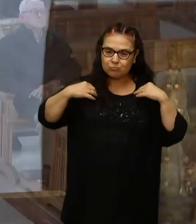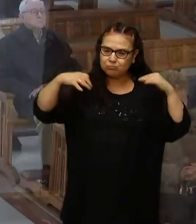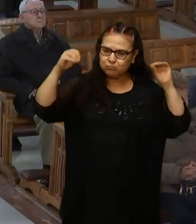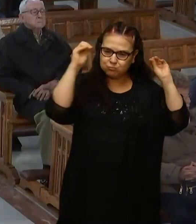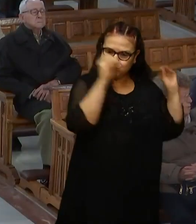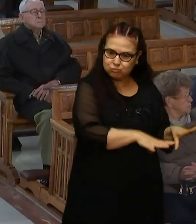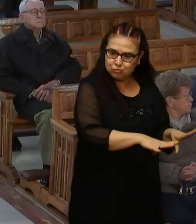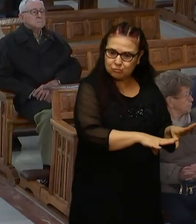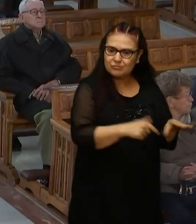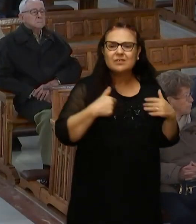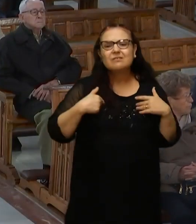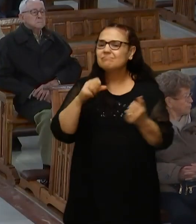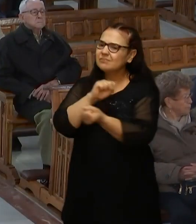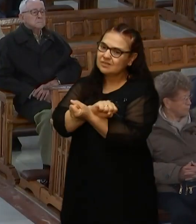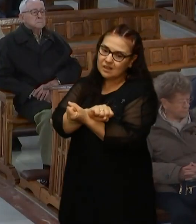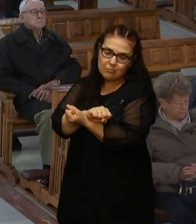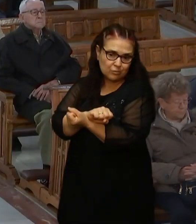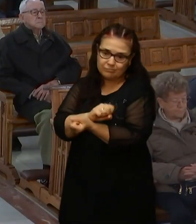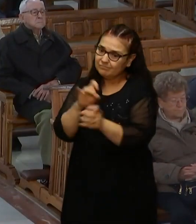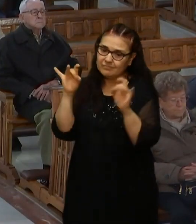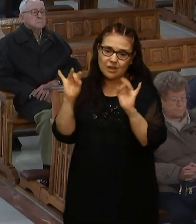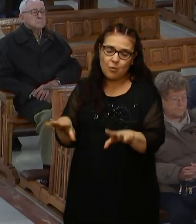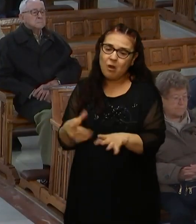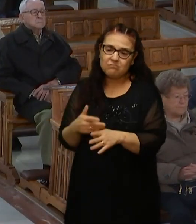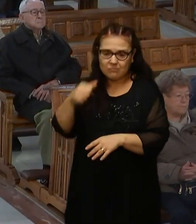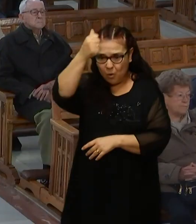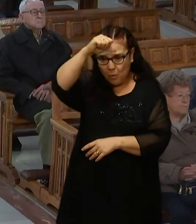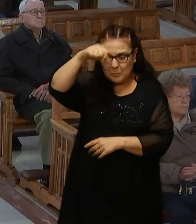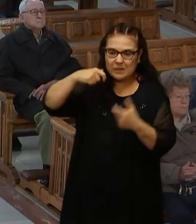esclavo, hecho semejante a los hombres.